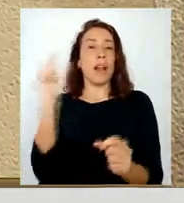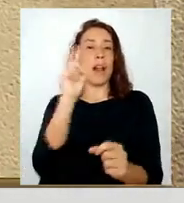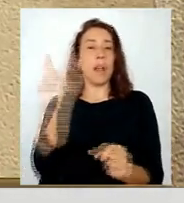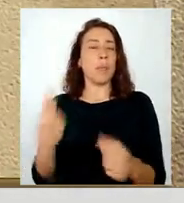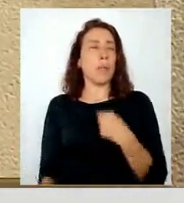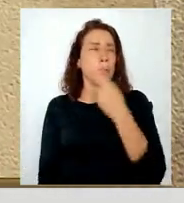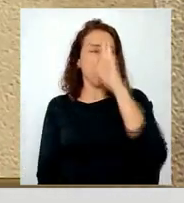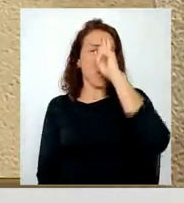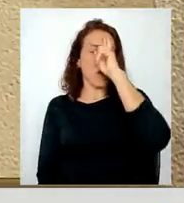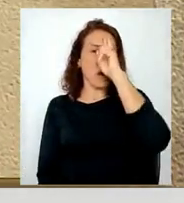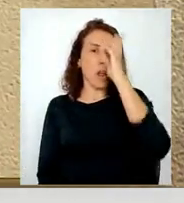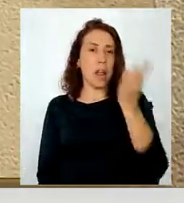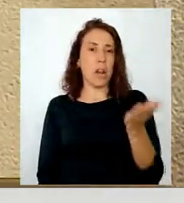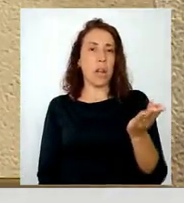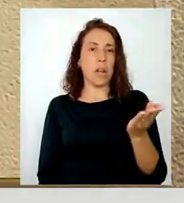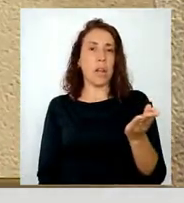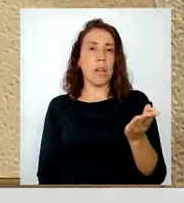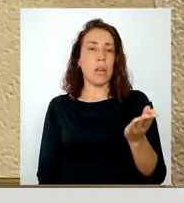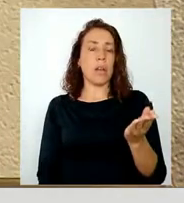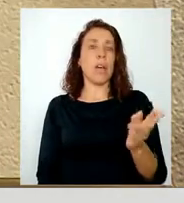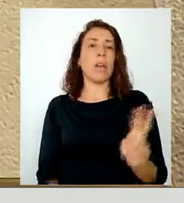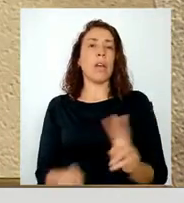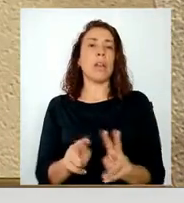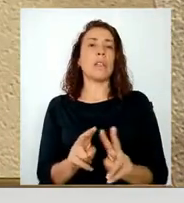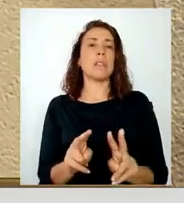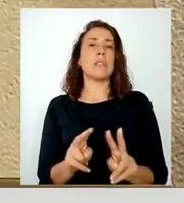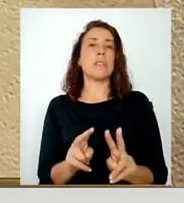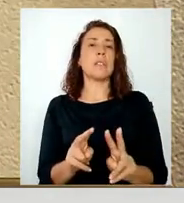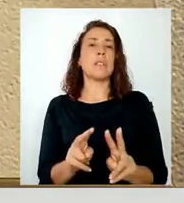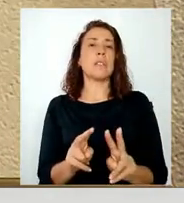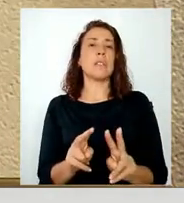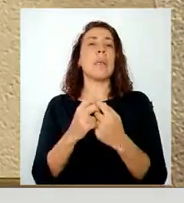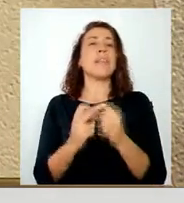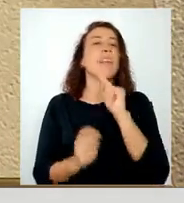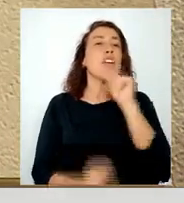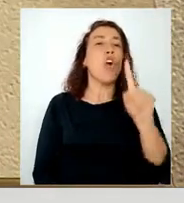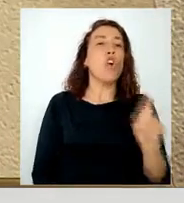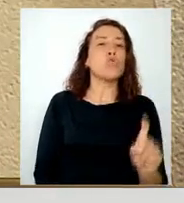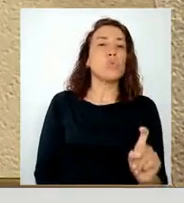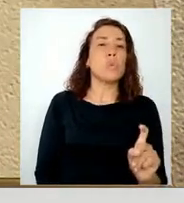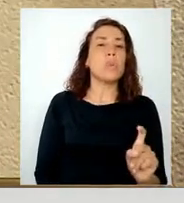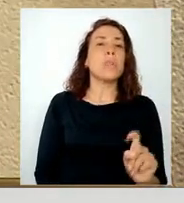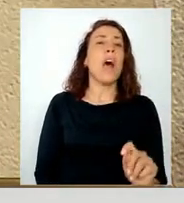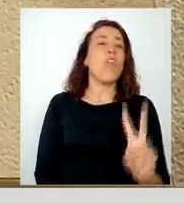que se constituyera una consultora de dos personas Aparentemente primos